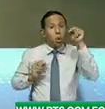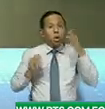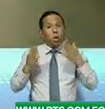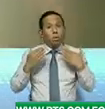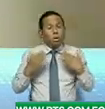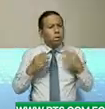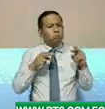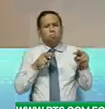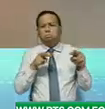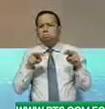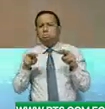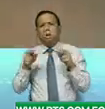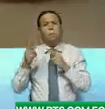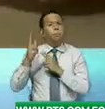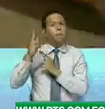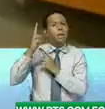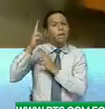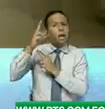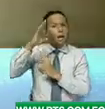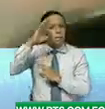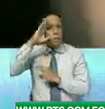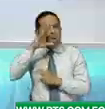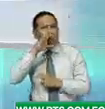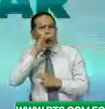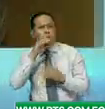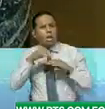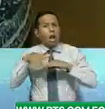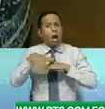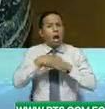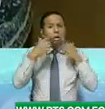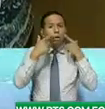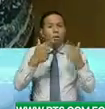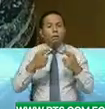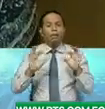están los militares en las calles. Anneli, esto es lo que puedo informar por ahora. Tú tienes más noticias desde estudio.